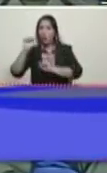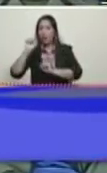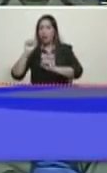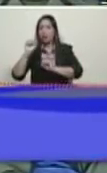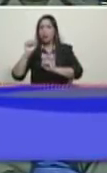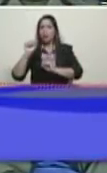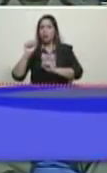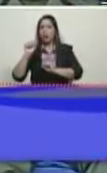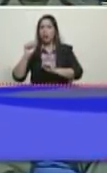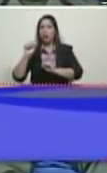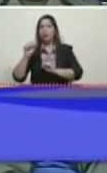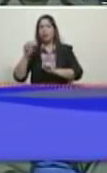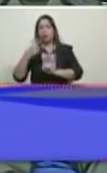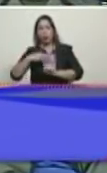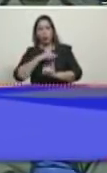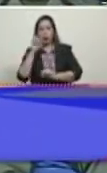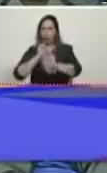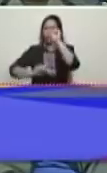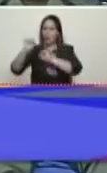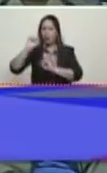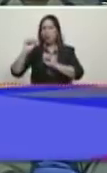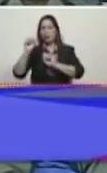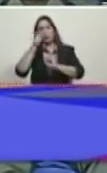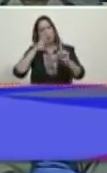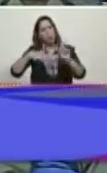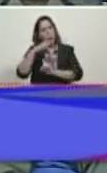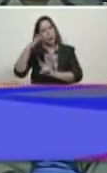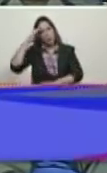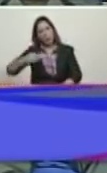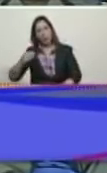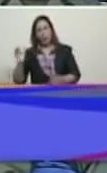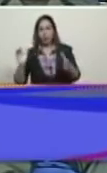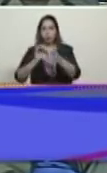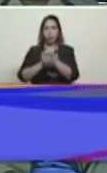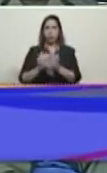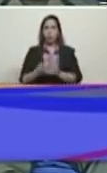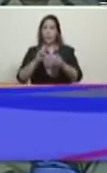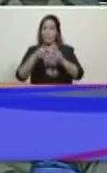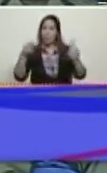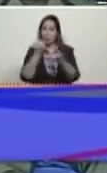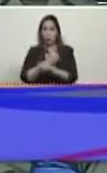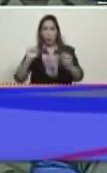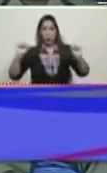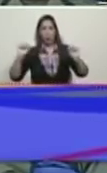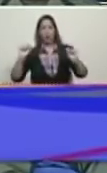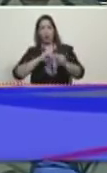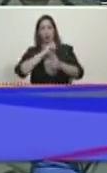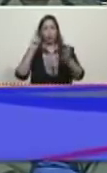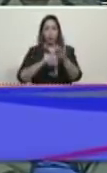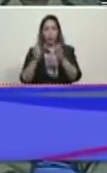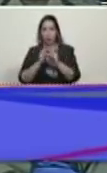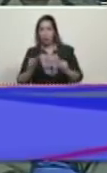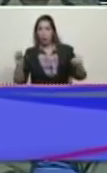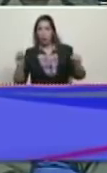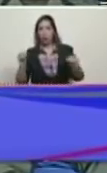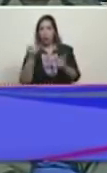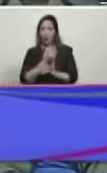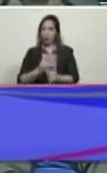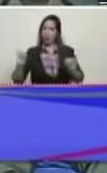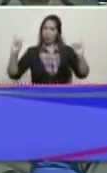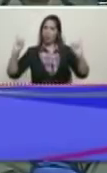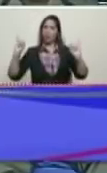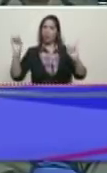pueblo para la defensa cívico-militar de la paz, la soberanía, la integridad territorial, la